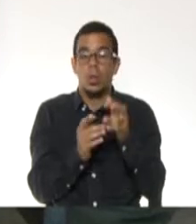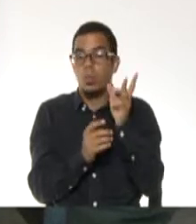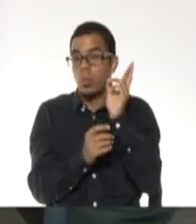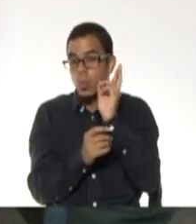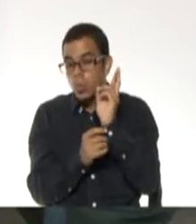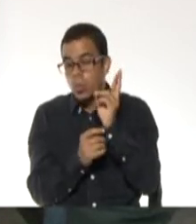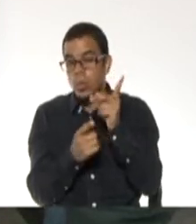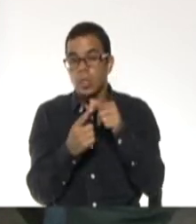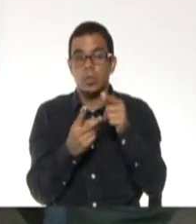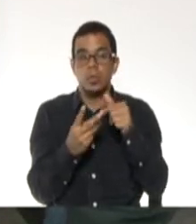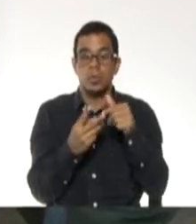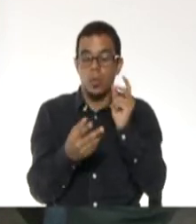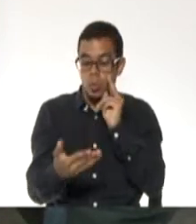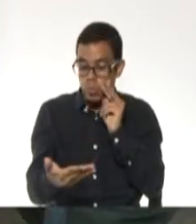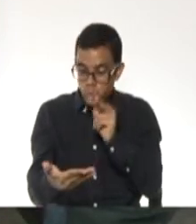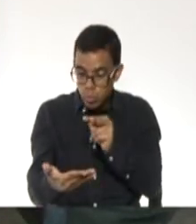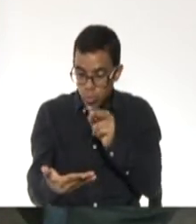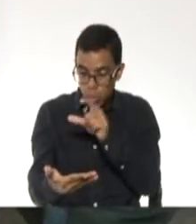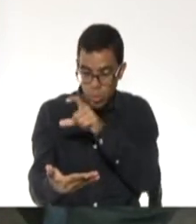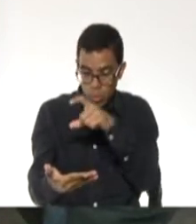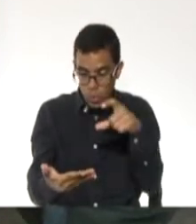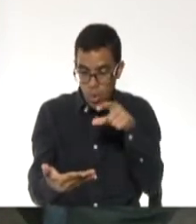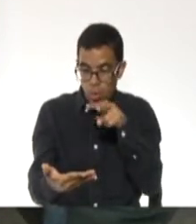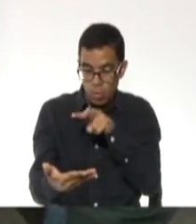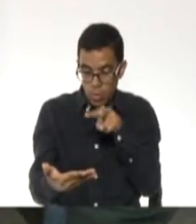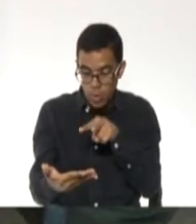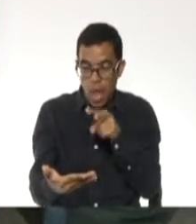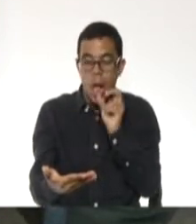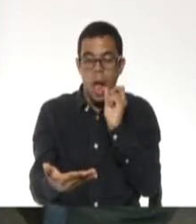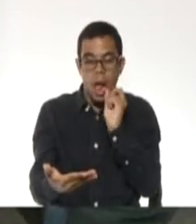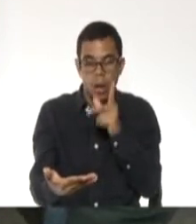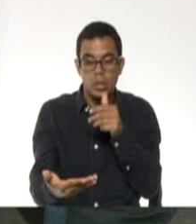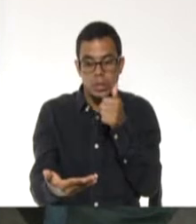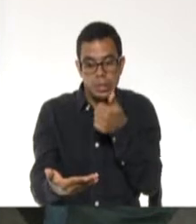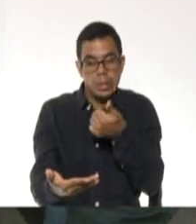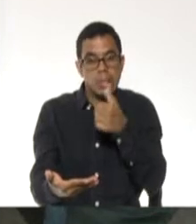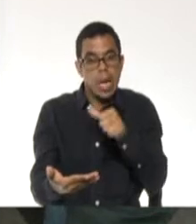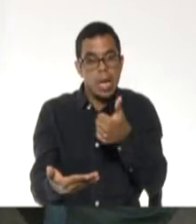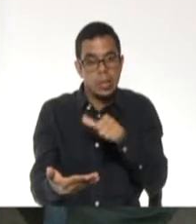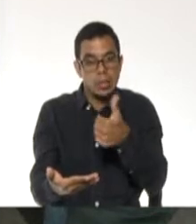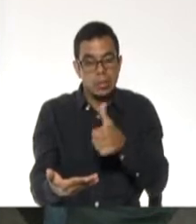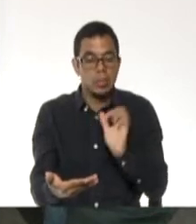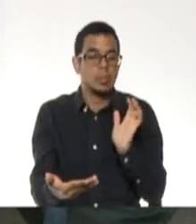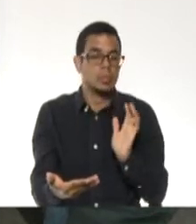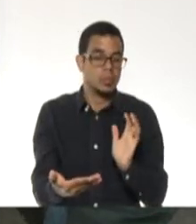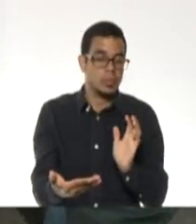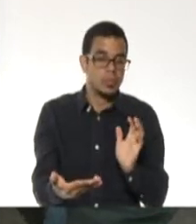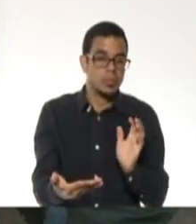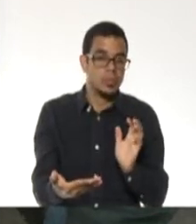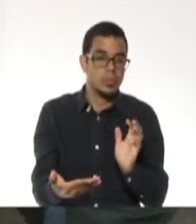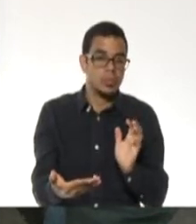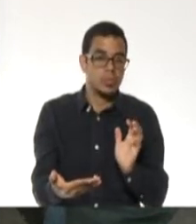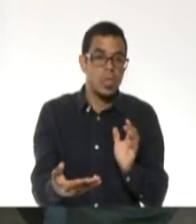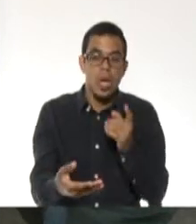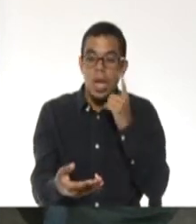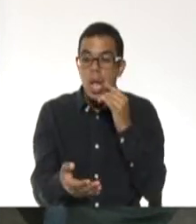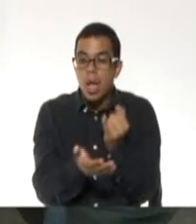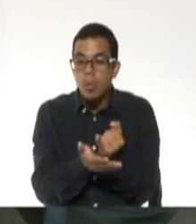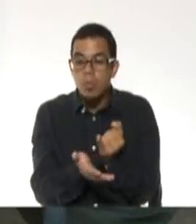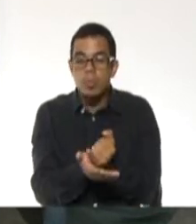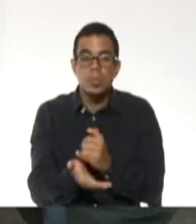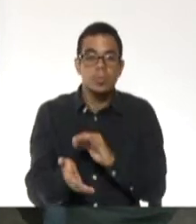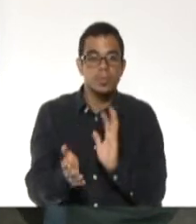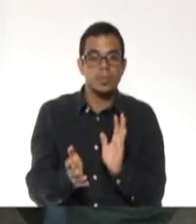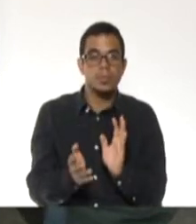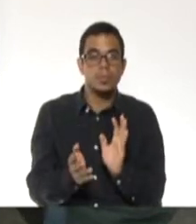sonido o por una lectura analógica, va a ser cierta y entonces vamos